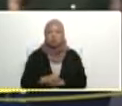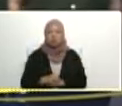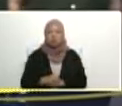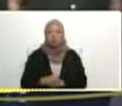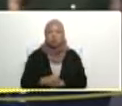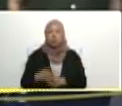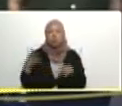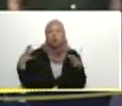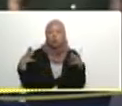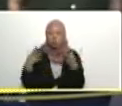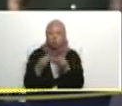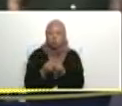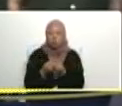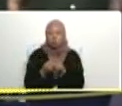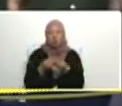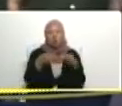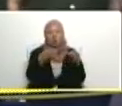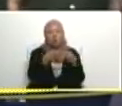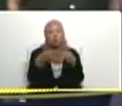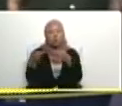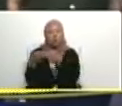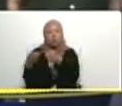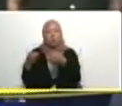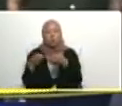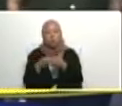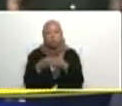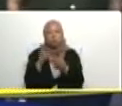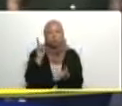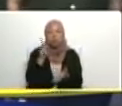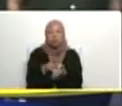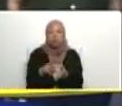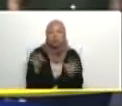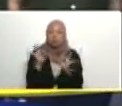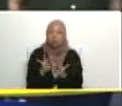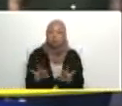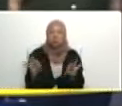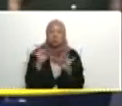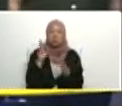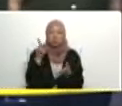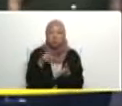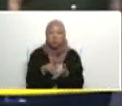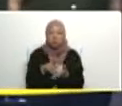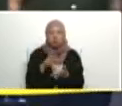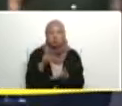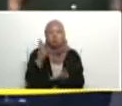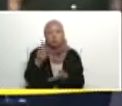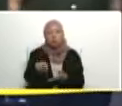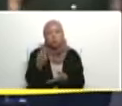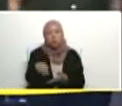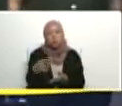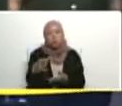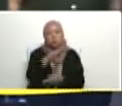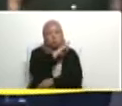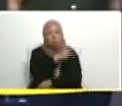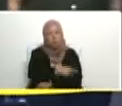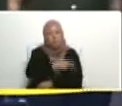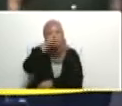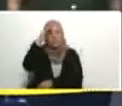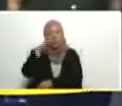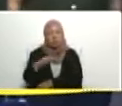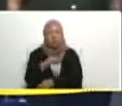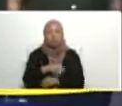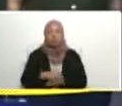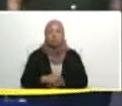son grupos, grupitos, casos aislados, que no representan en lo absoluto a la Fuerza Armada Nacional